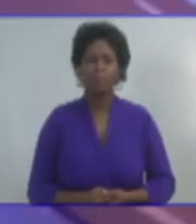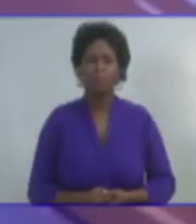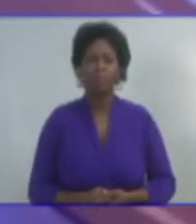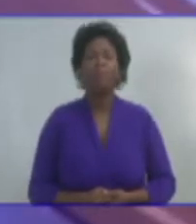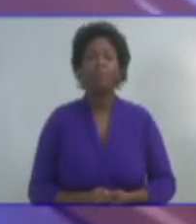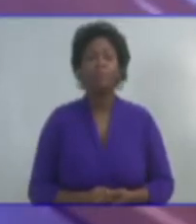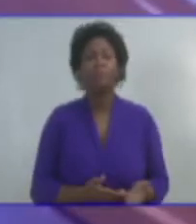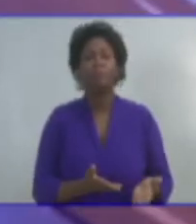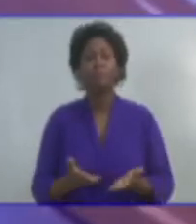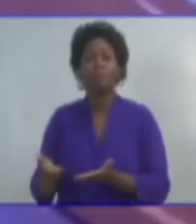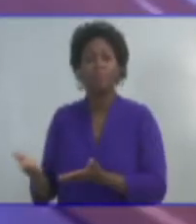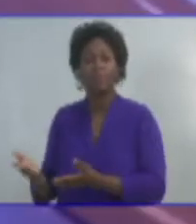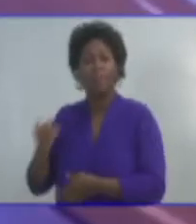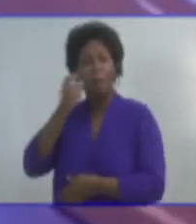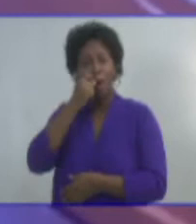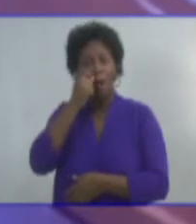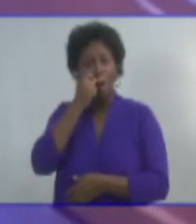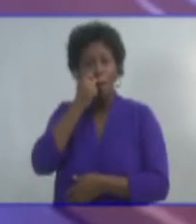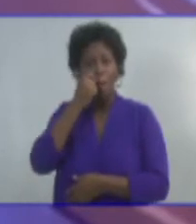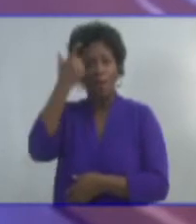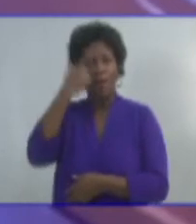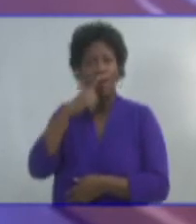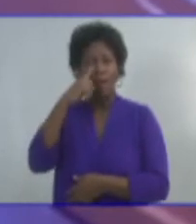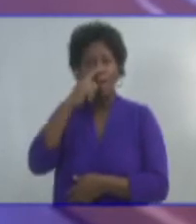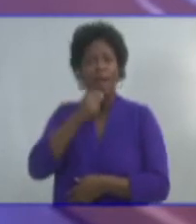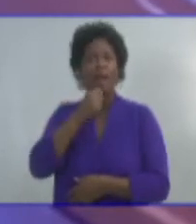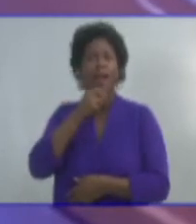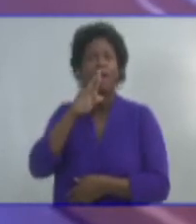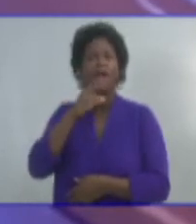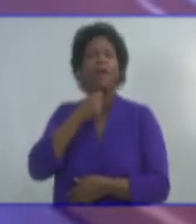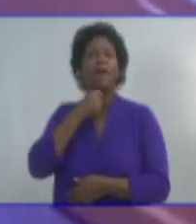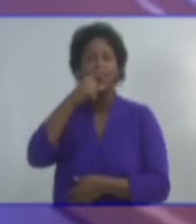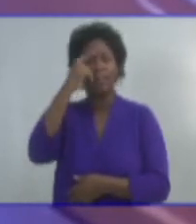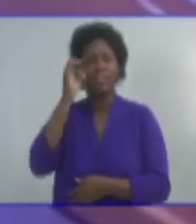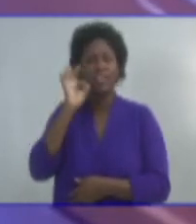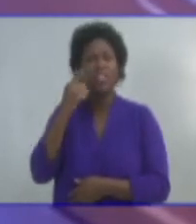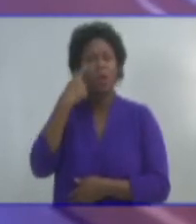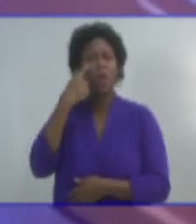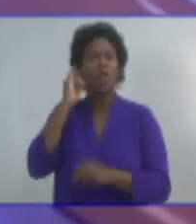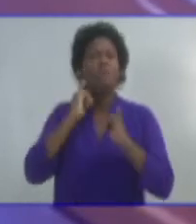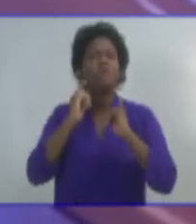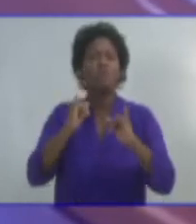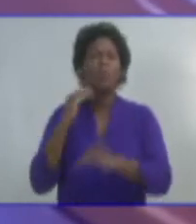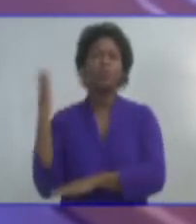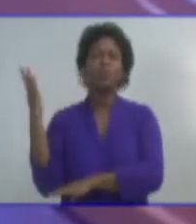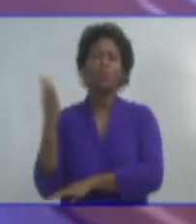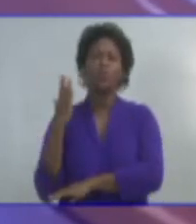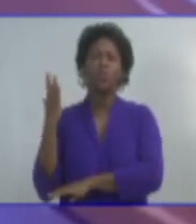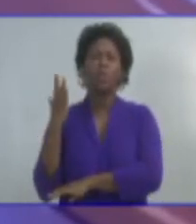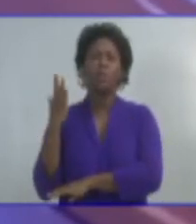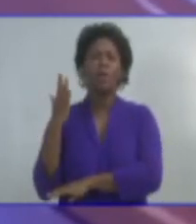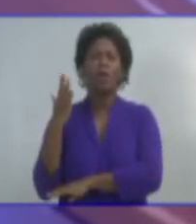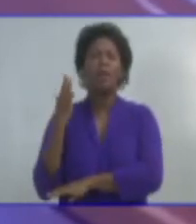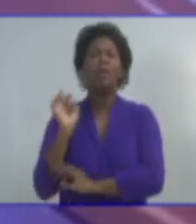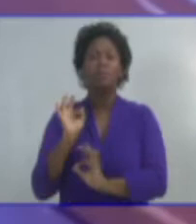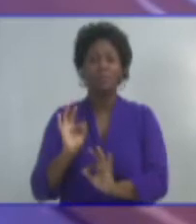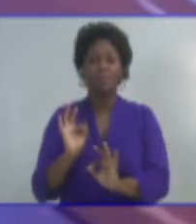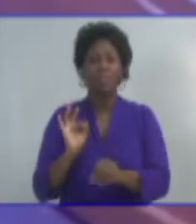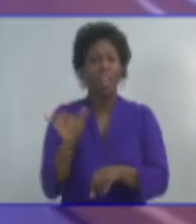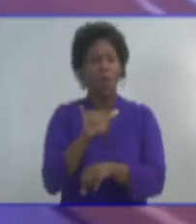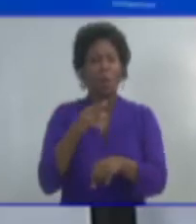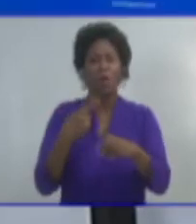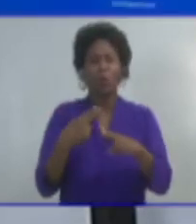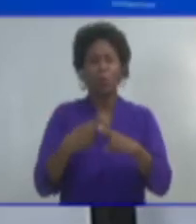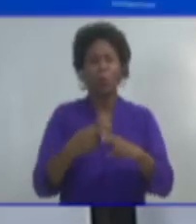Bienvenido a Andrés Aragón para conocer sobre los pronósticos del tiempo en nuestro noticiario, que se llama también A